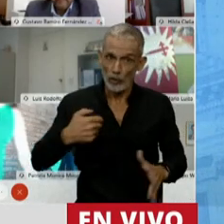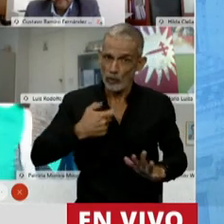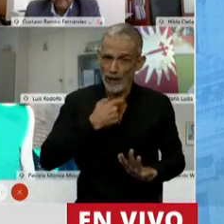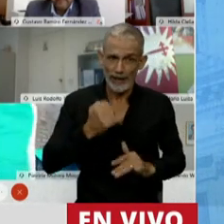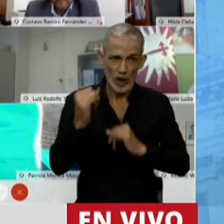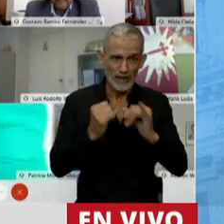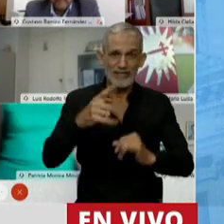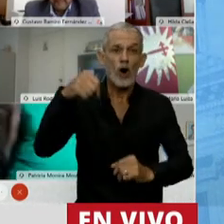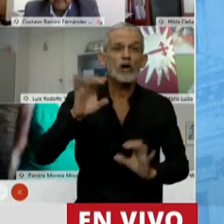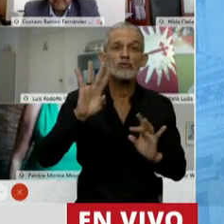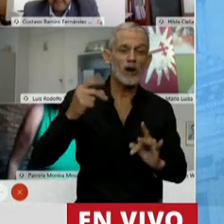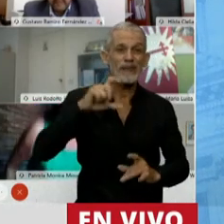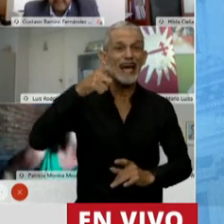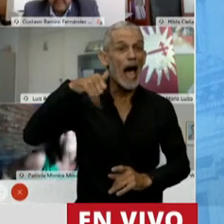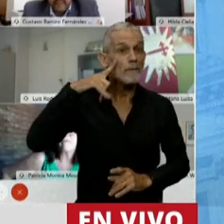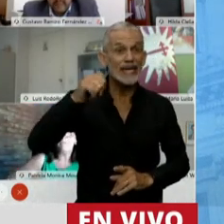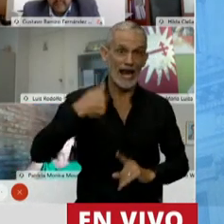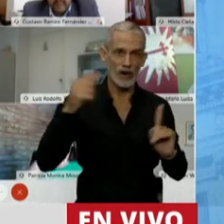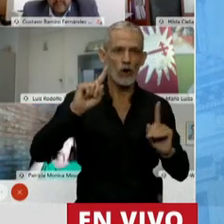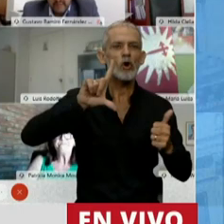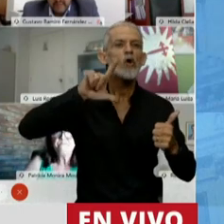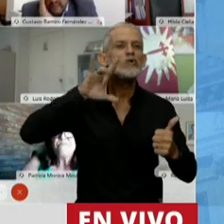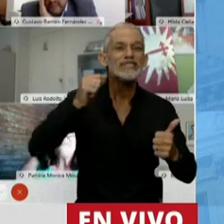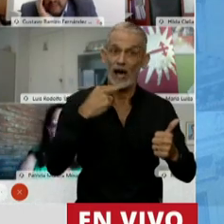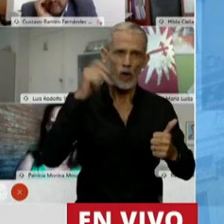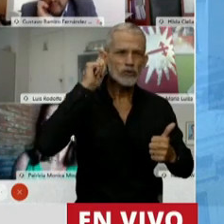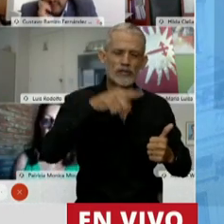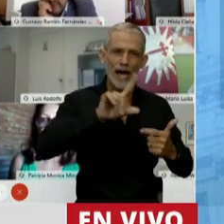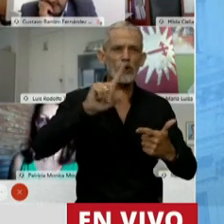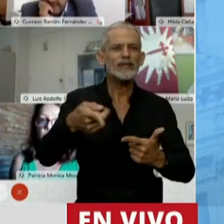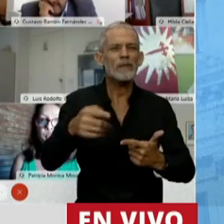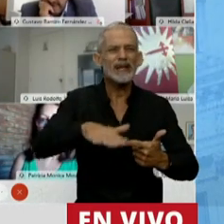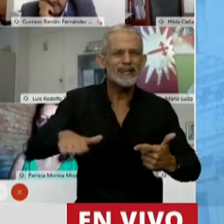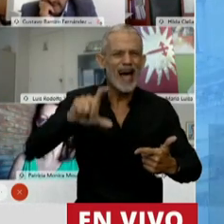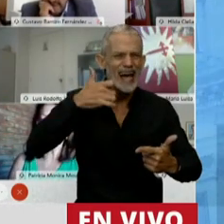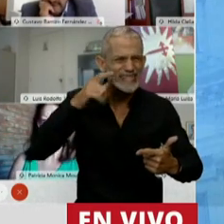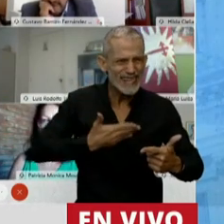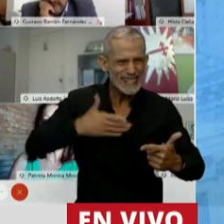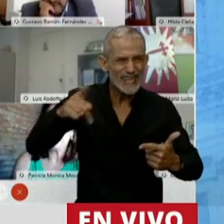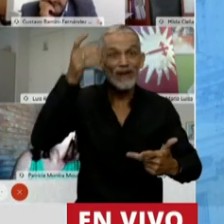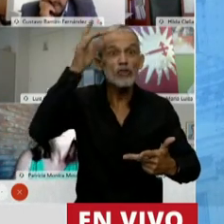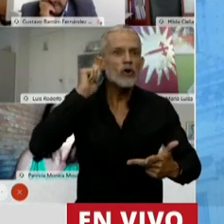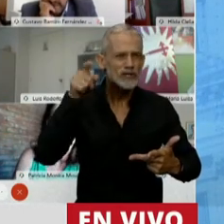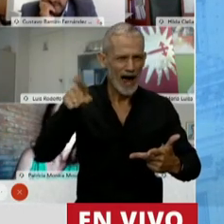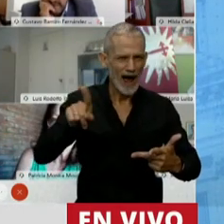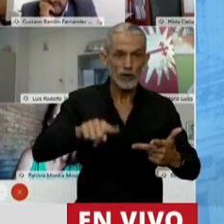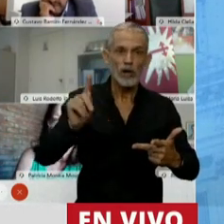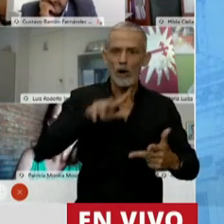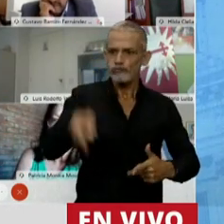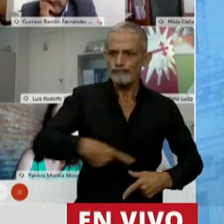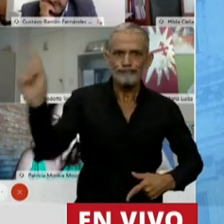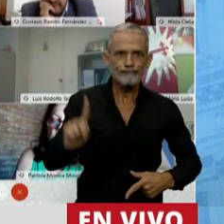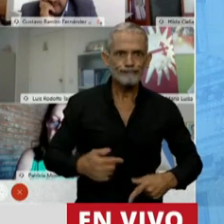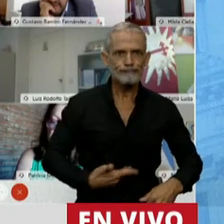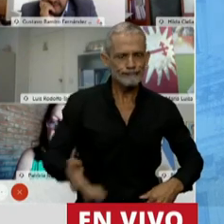decirles, yo hoy no soy solamente Camila, también soy Lucía, de 11 años, también soy la niña de Casilda, en Santa Fe, de 12 años, que fueron obligadas